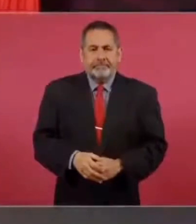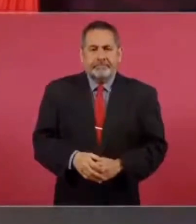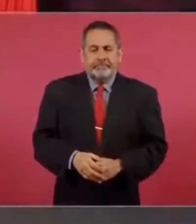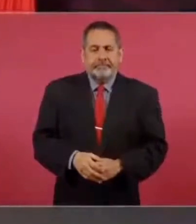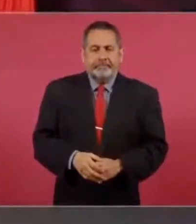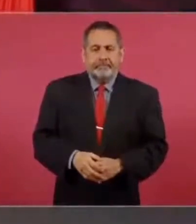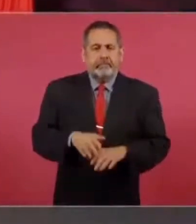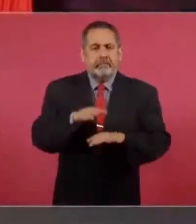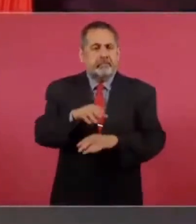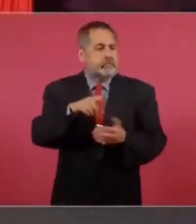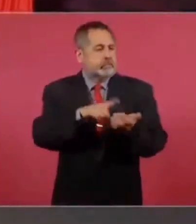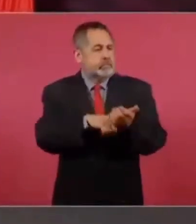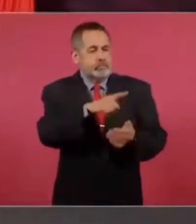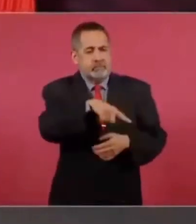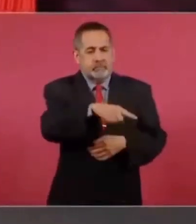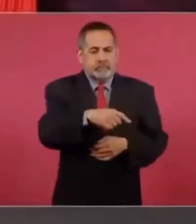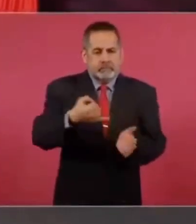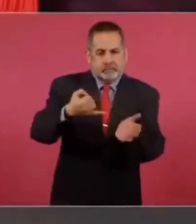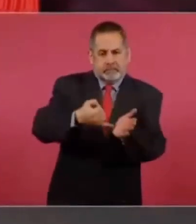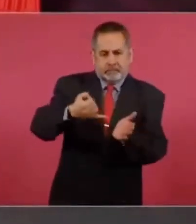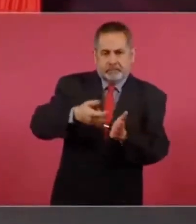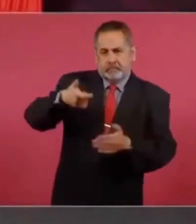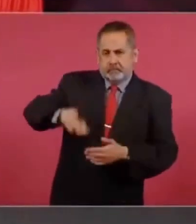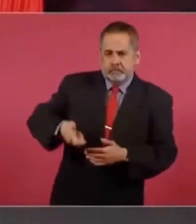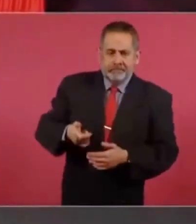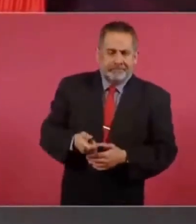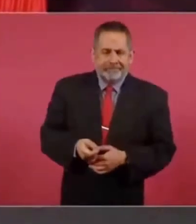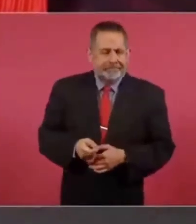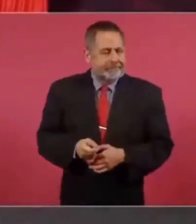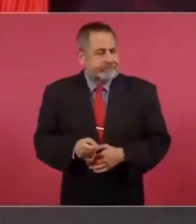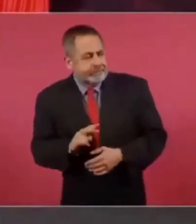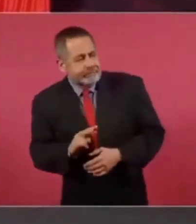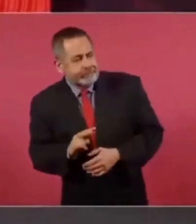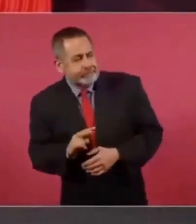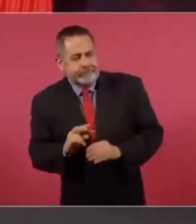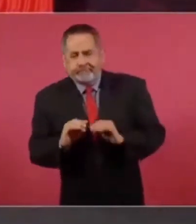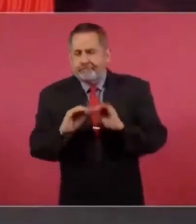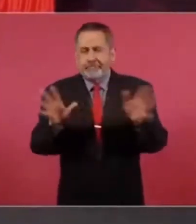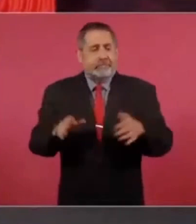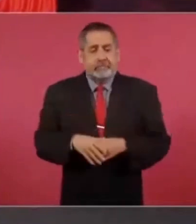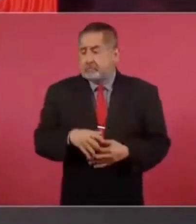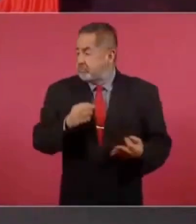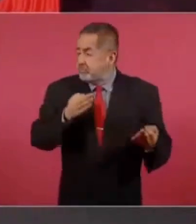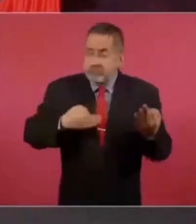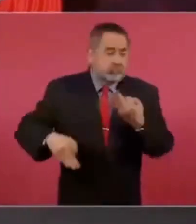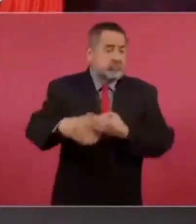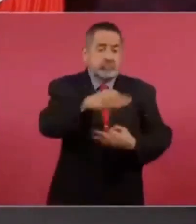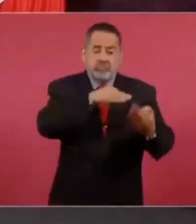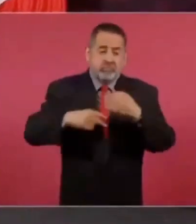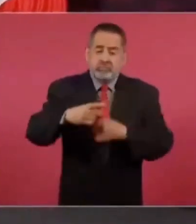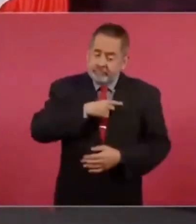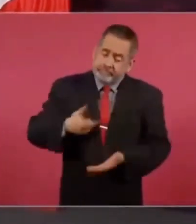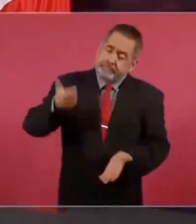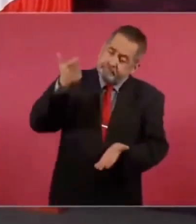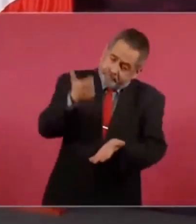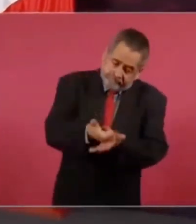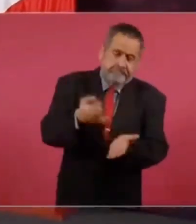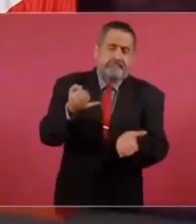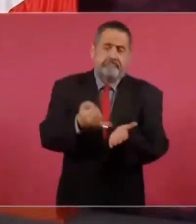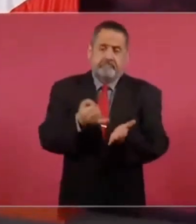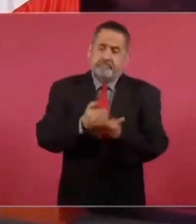los impuestos, pues ya es claro que todos tenemos que pagar impuestos.